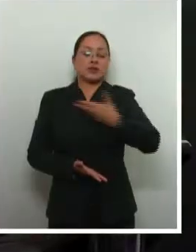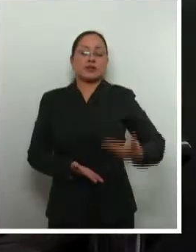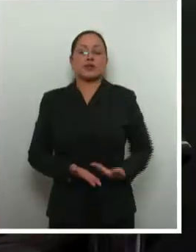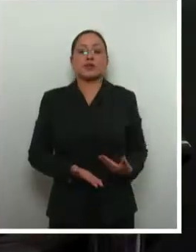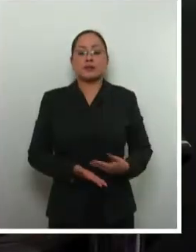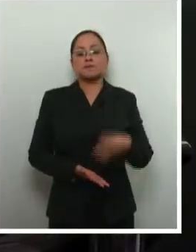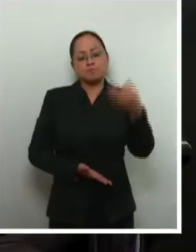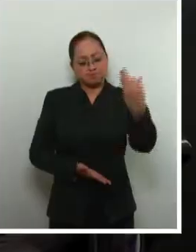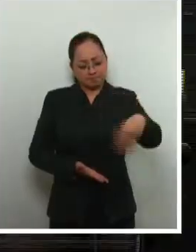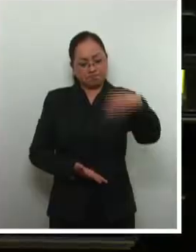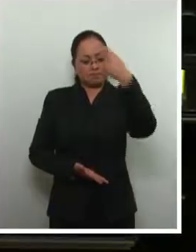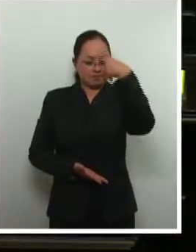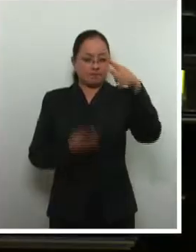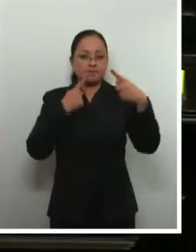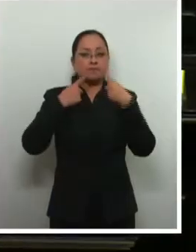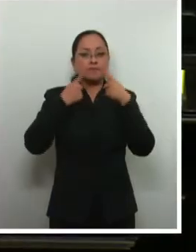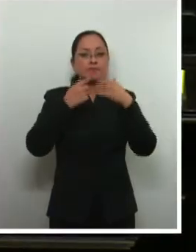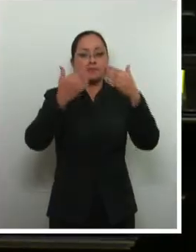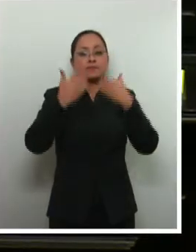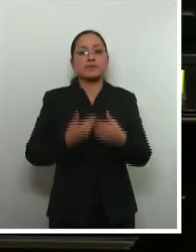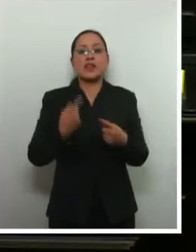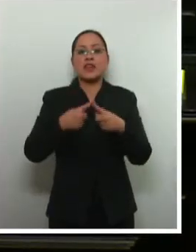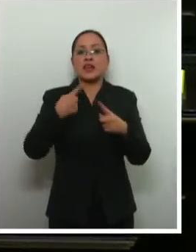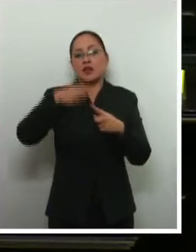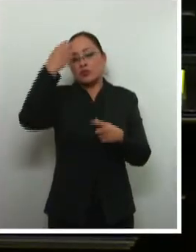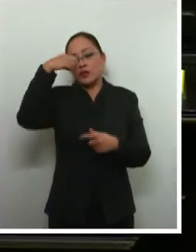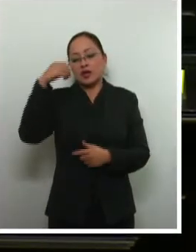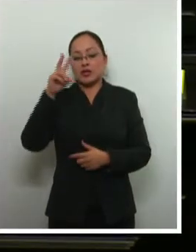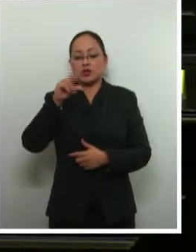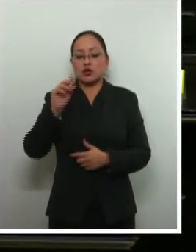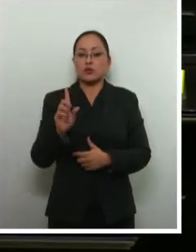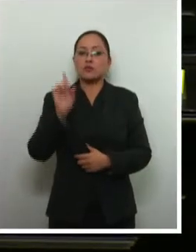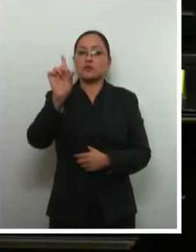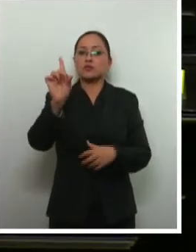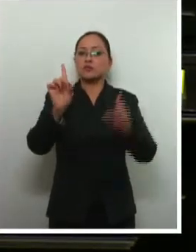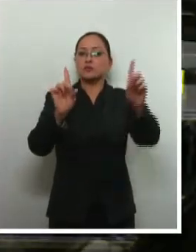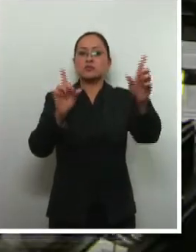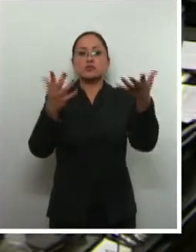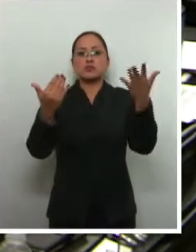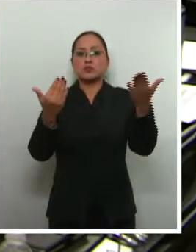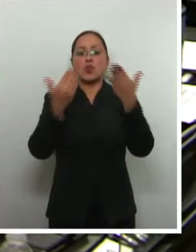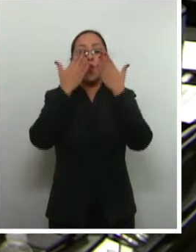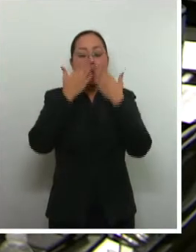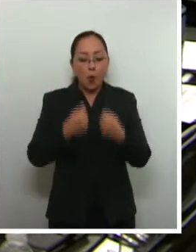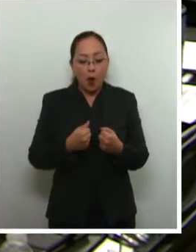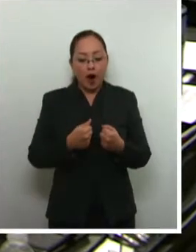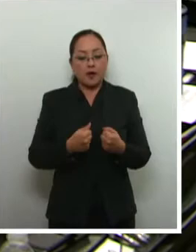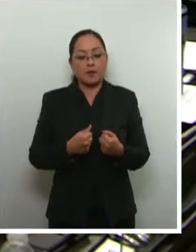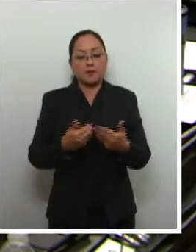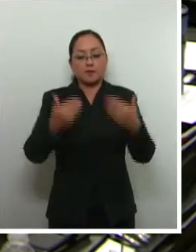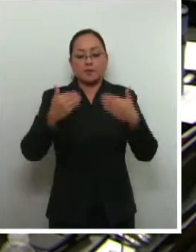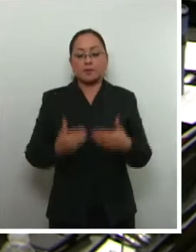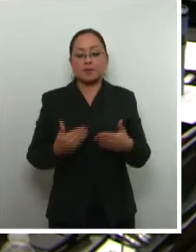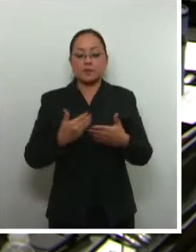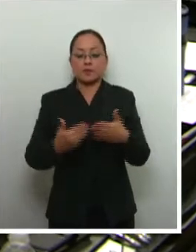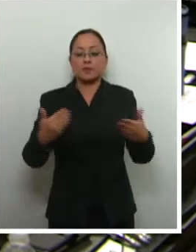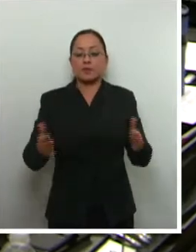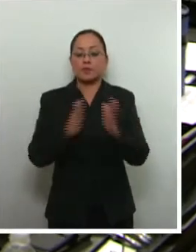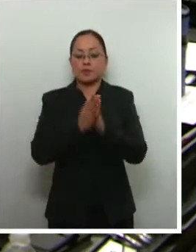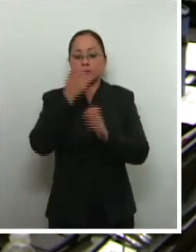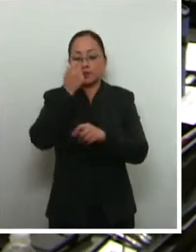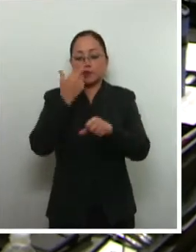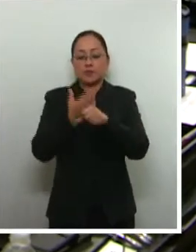Se admite a discusión. Oradores en contra. No habiendo oradores en contra, solicito a